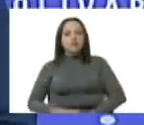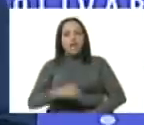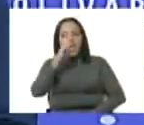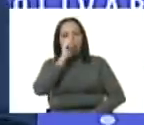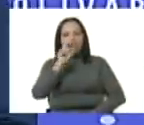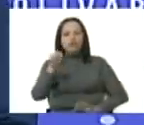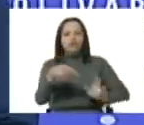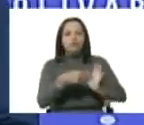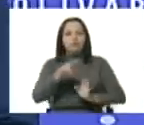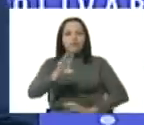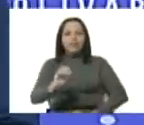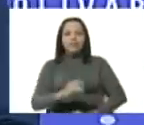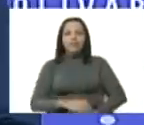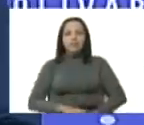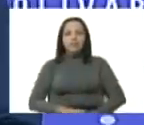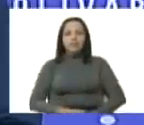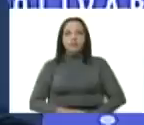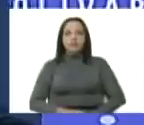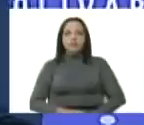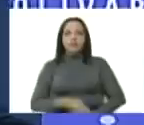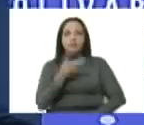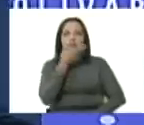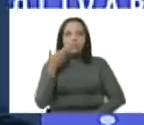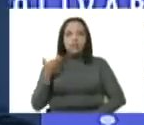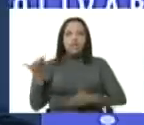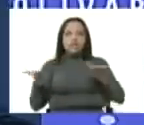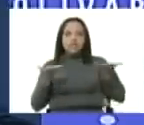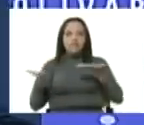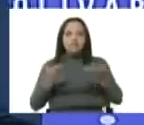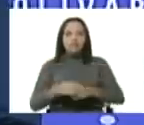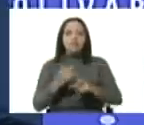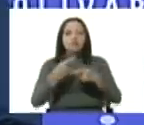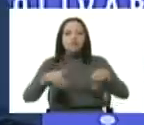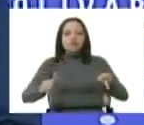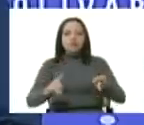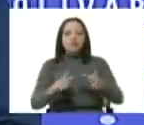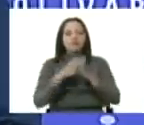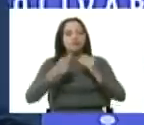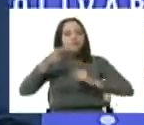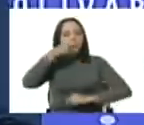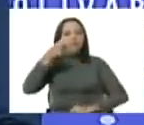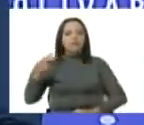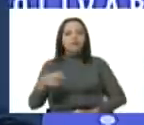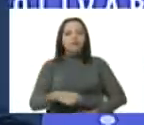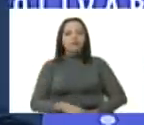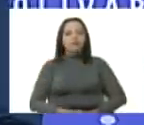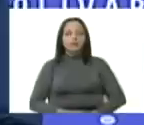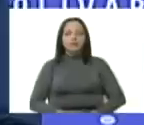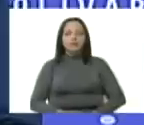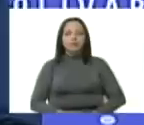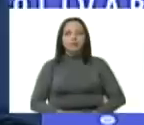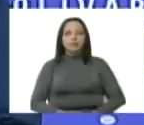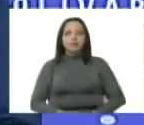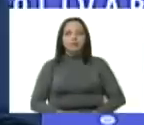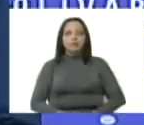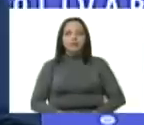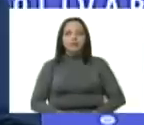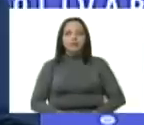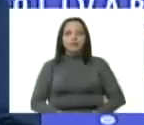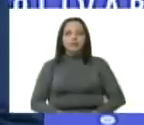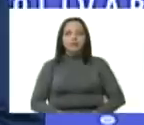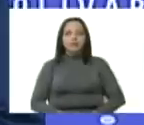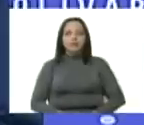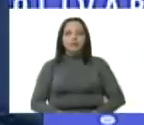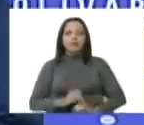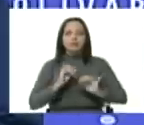2020. La mejoría de los servicios públicos para el pueblo. Allí